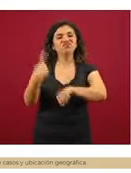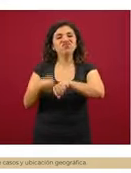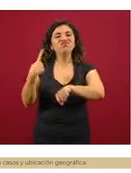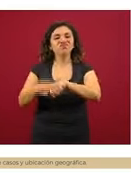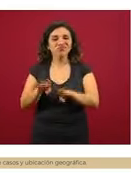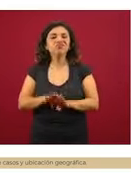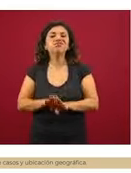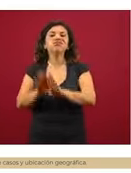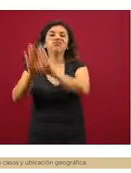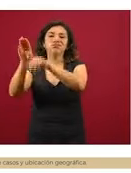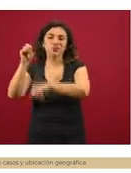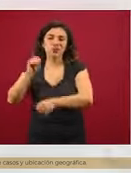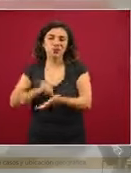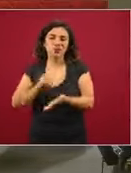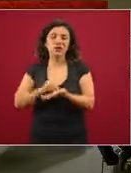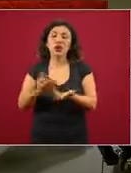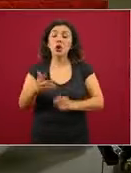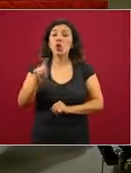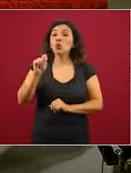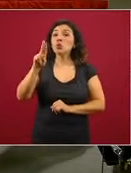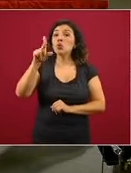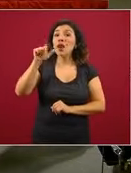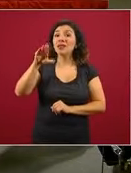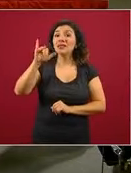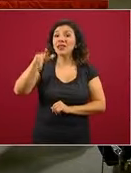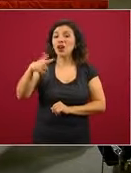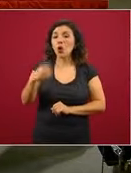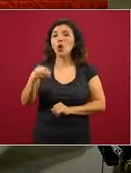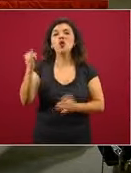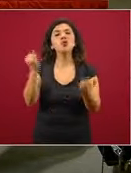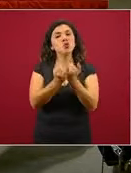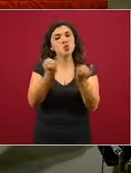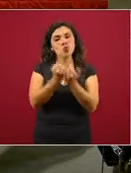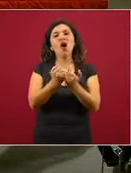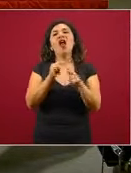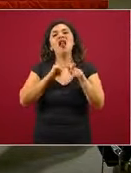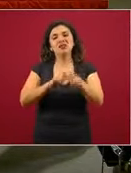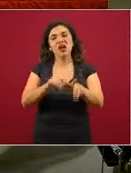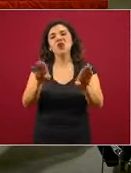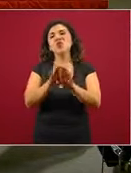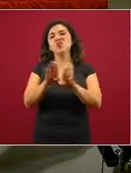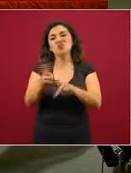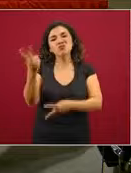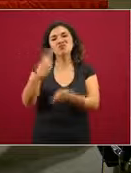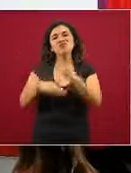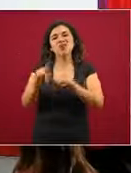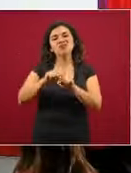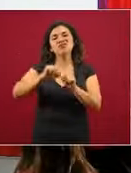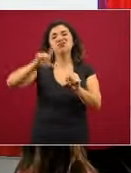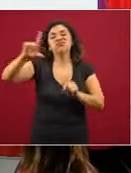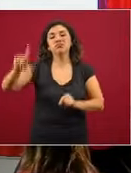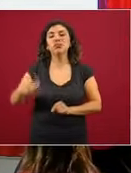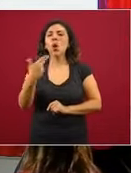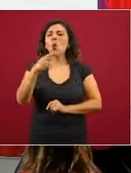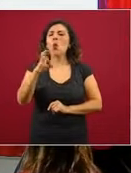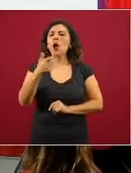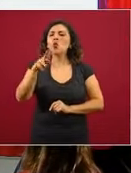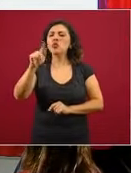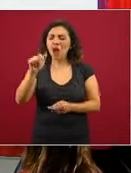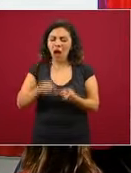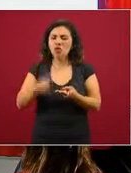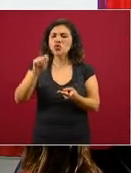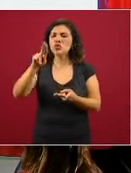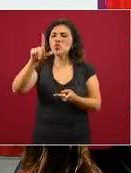alta, y en este caso Tulancingo también contribuyendo lógicamente a la curva nacional. Huejutla, Tula,